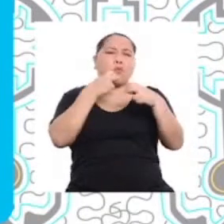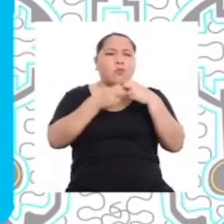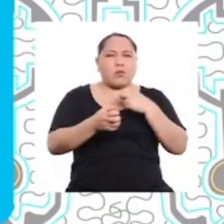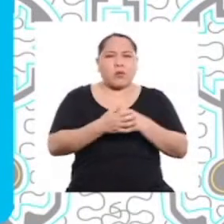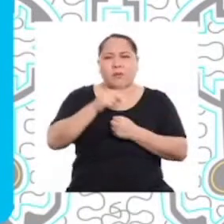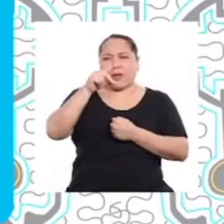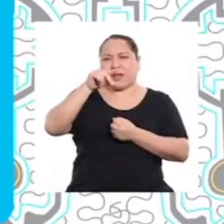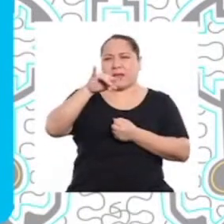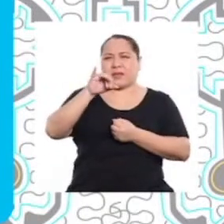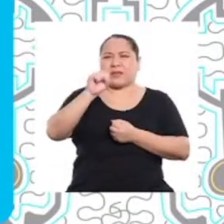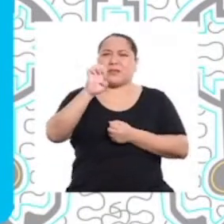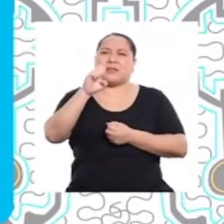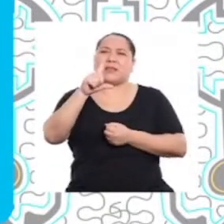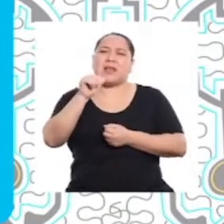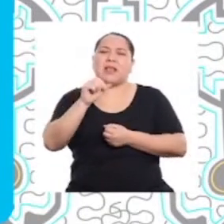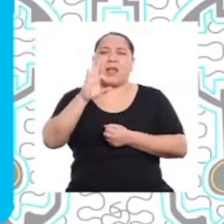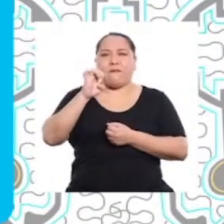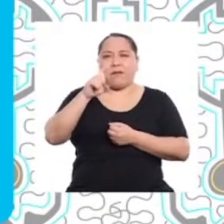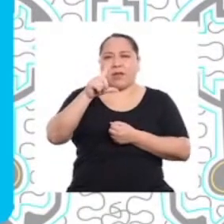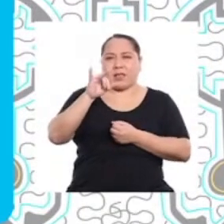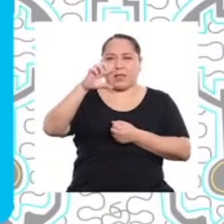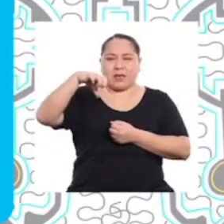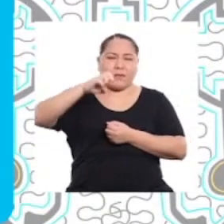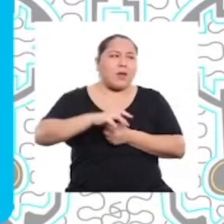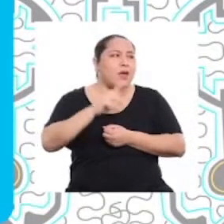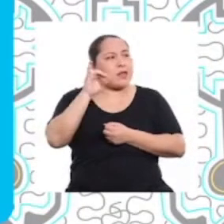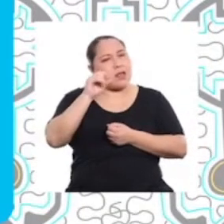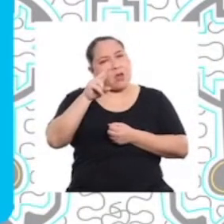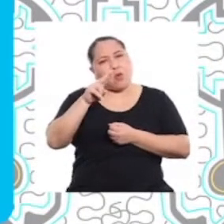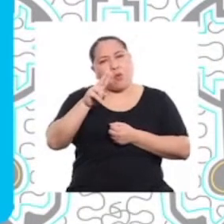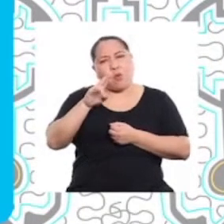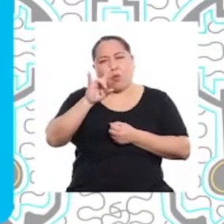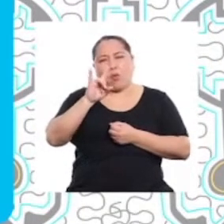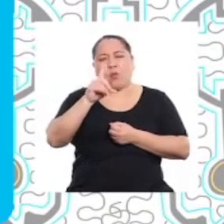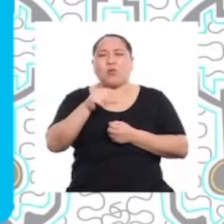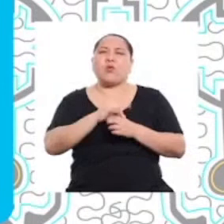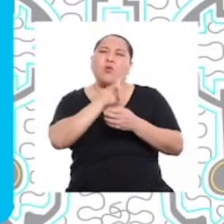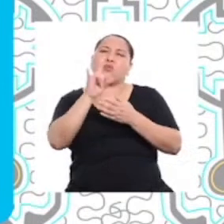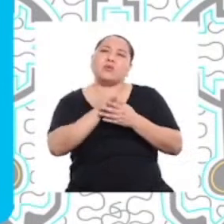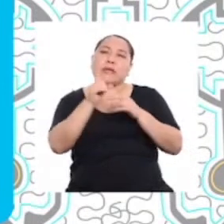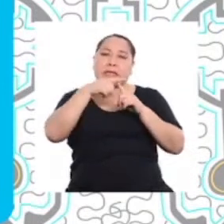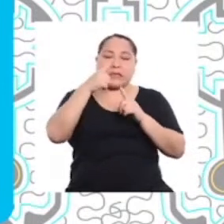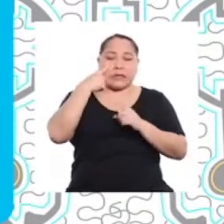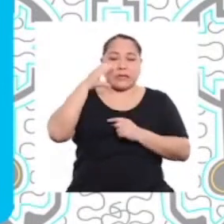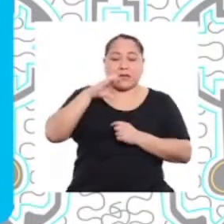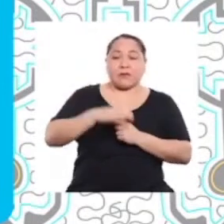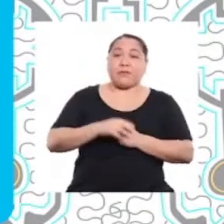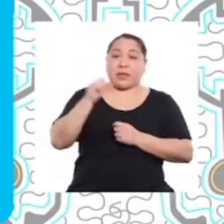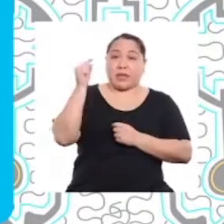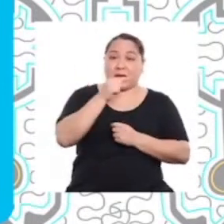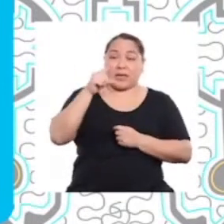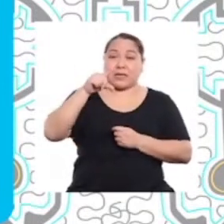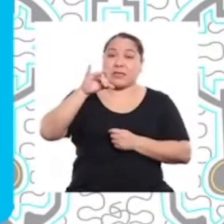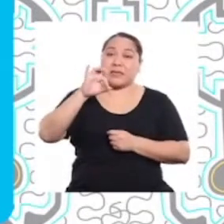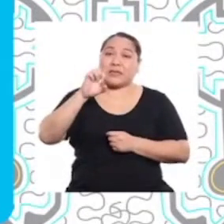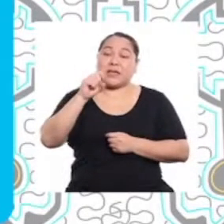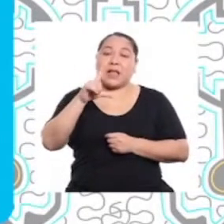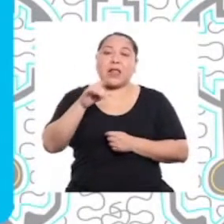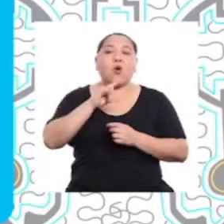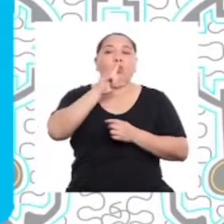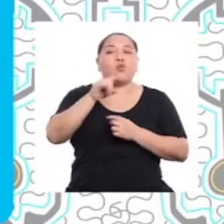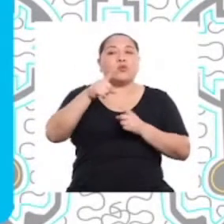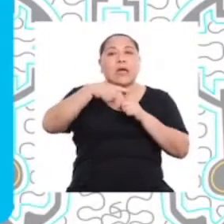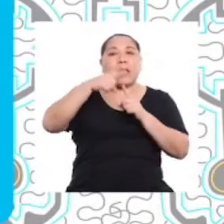problemas tuvieron Gisela, Felipe y Raúl al utilizar las TIC? Gisela está empleando las